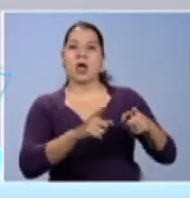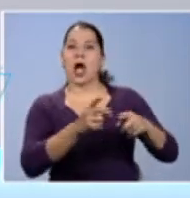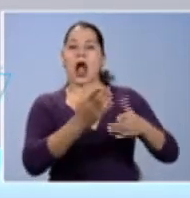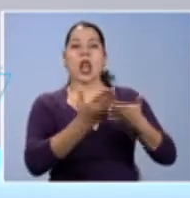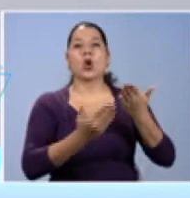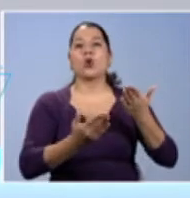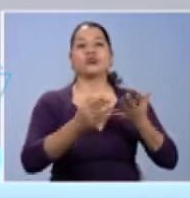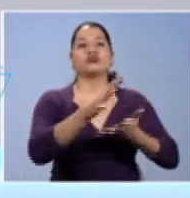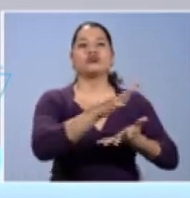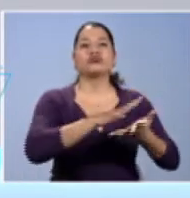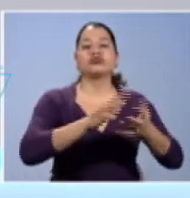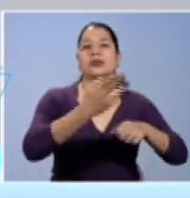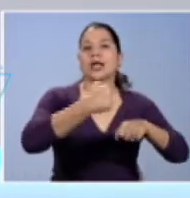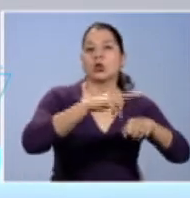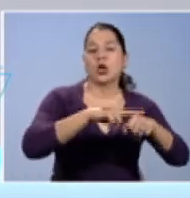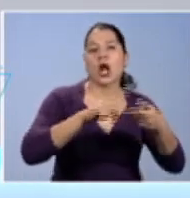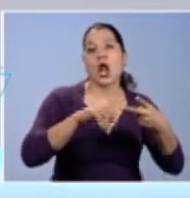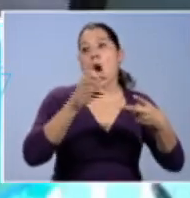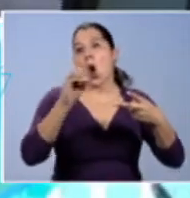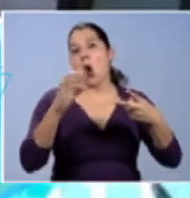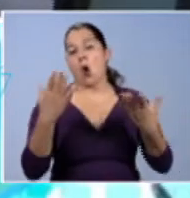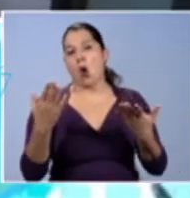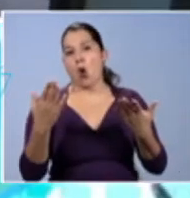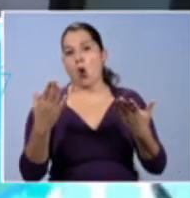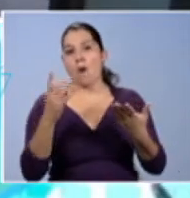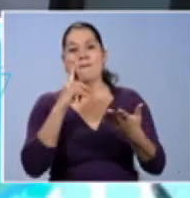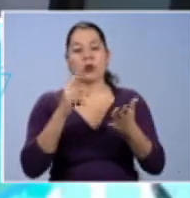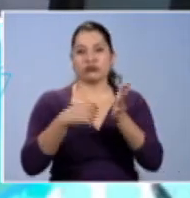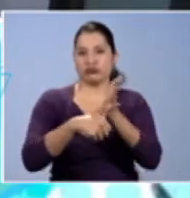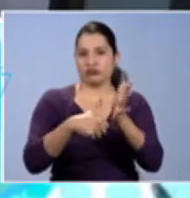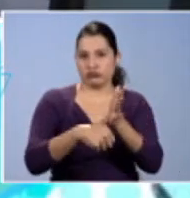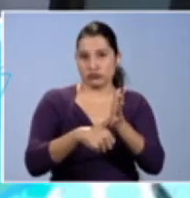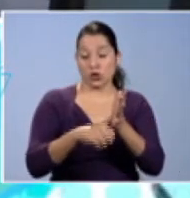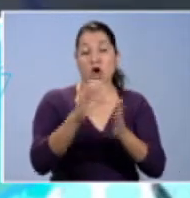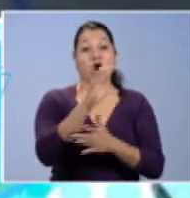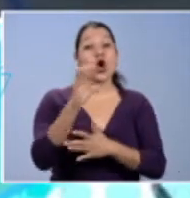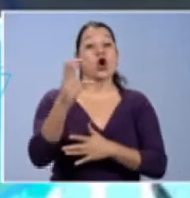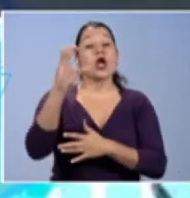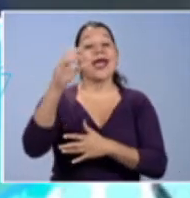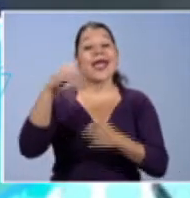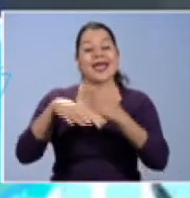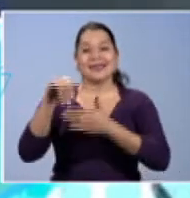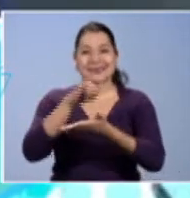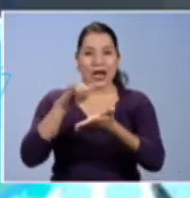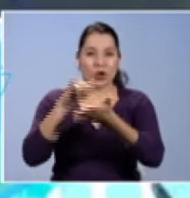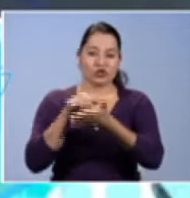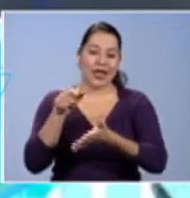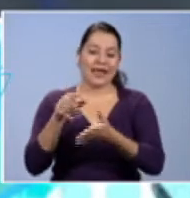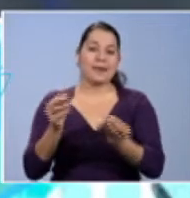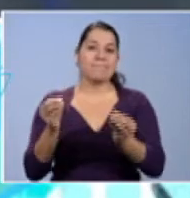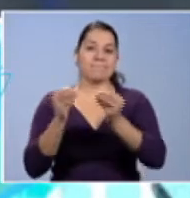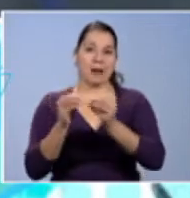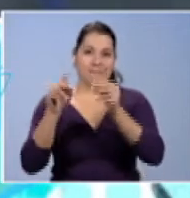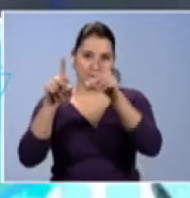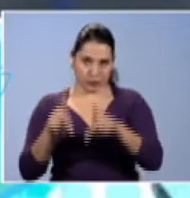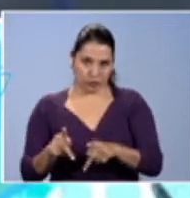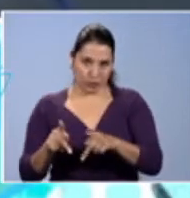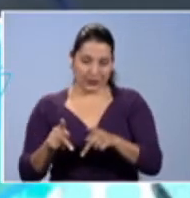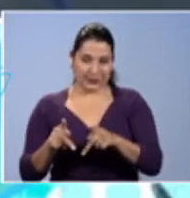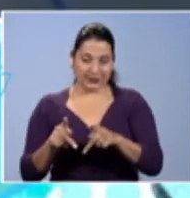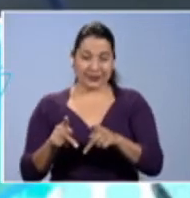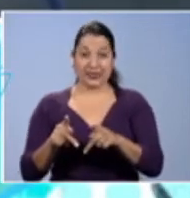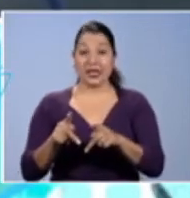comentar. San José siempre ha sido un referendo porque es el casco central donde hay una mayor población, ¿verdad? Siendo